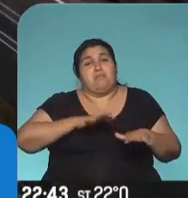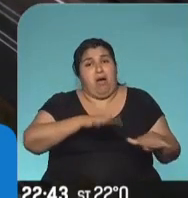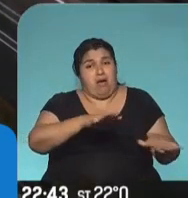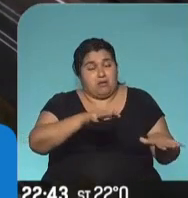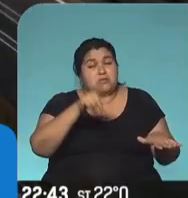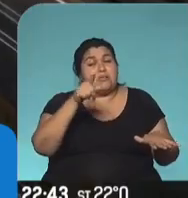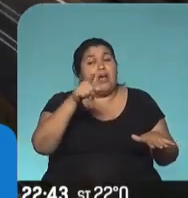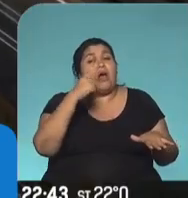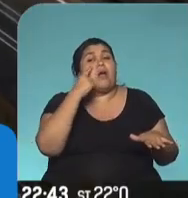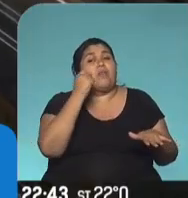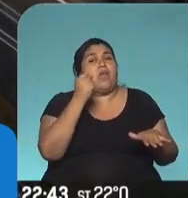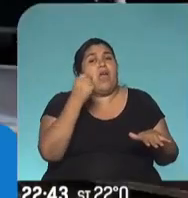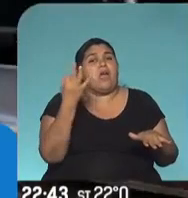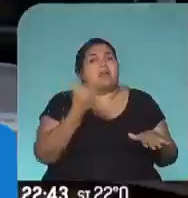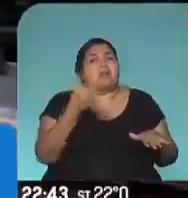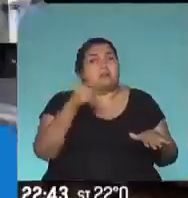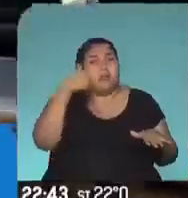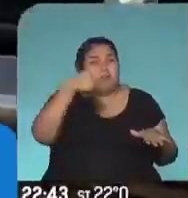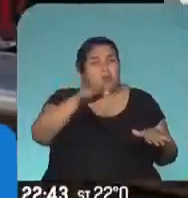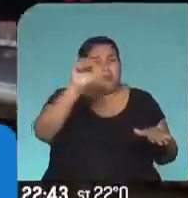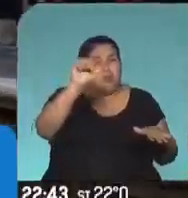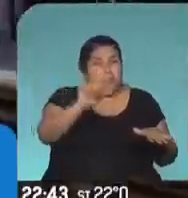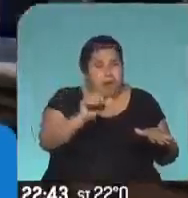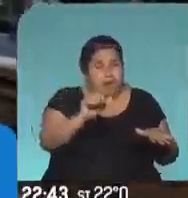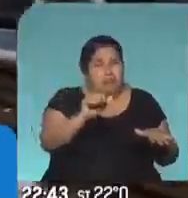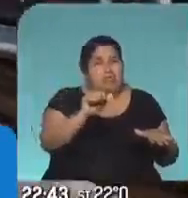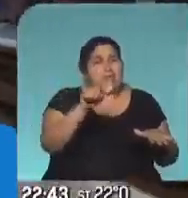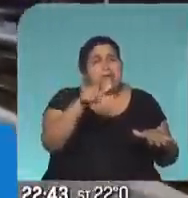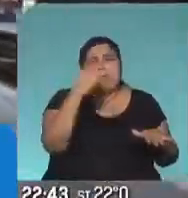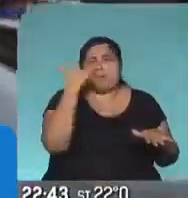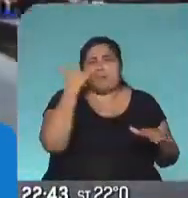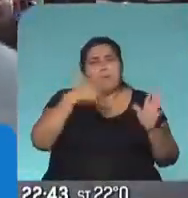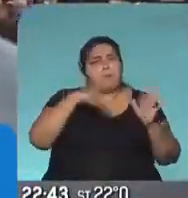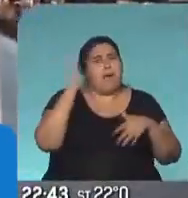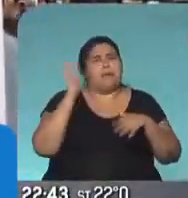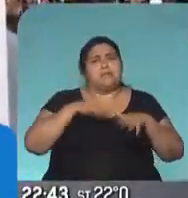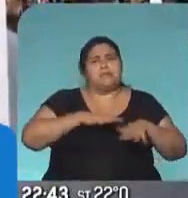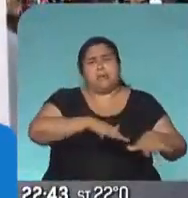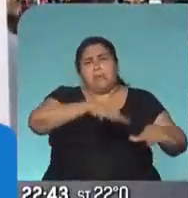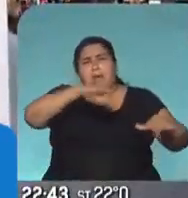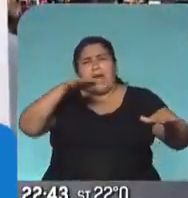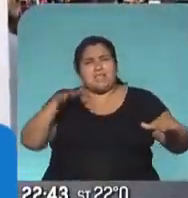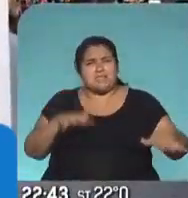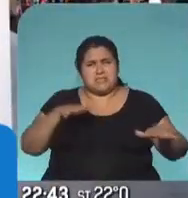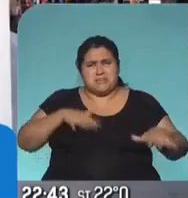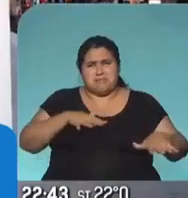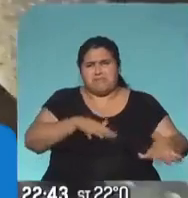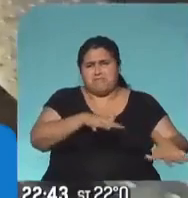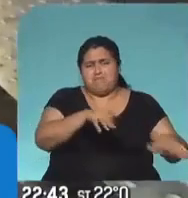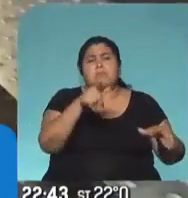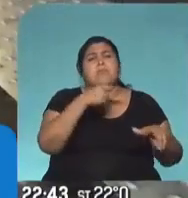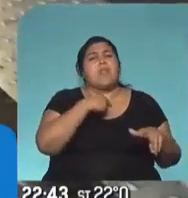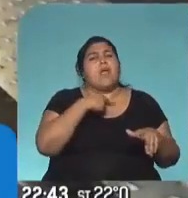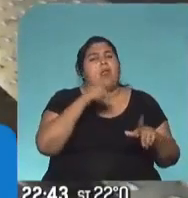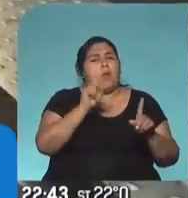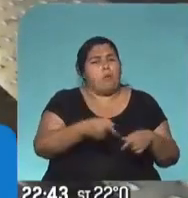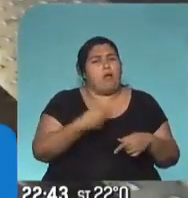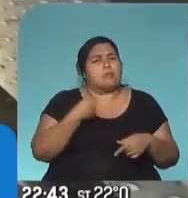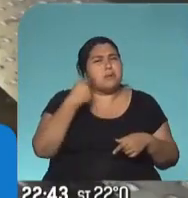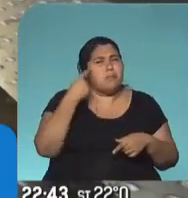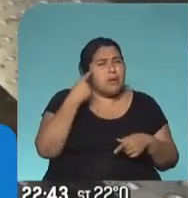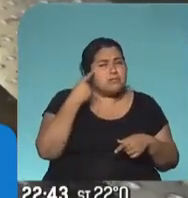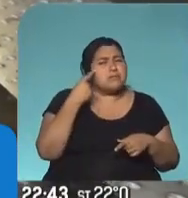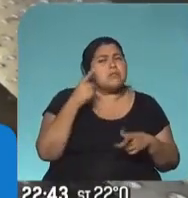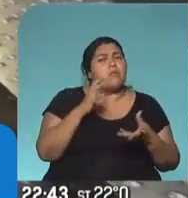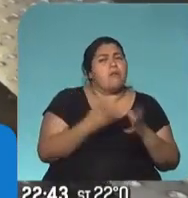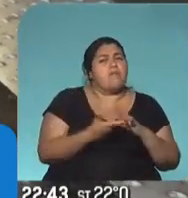el día martes, promete ser más numerosa que las anteriores, con lo cual esto está planteado como